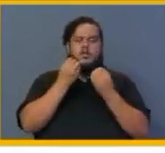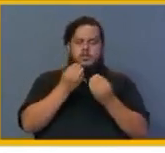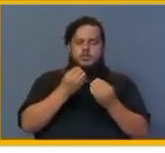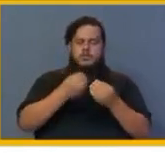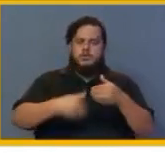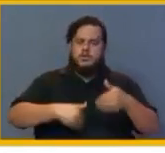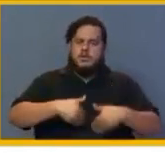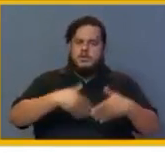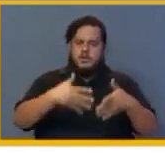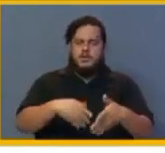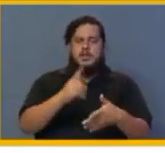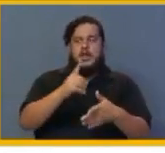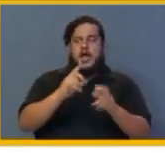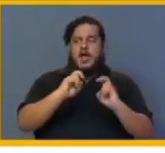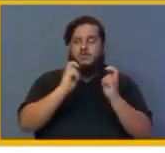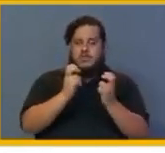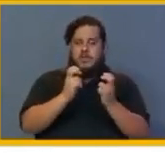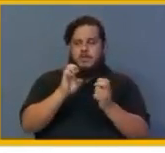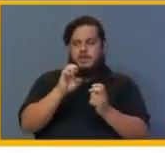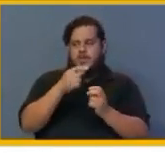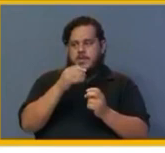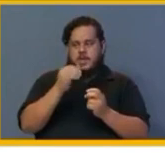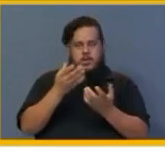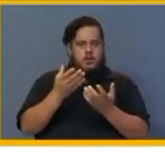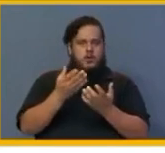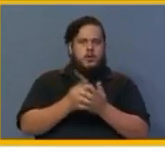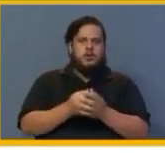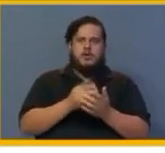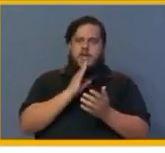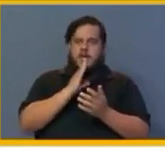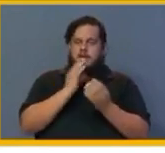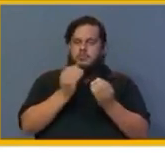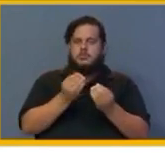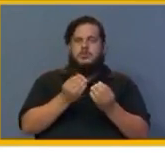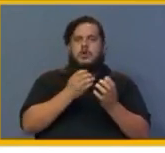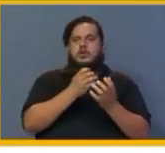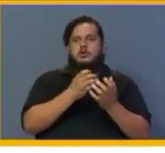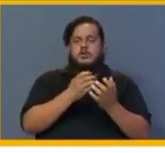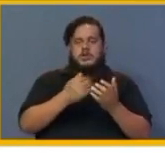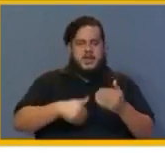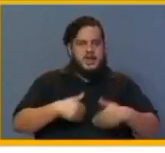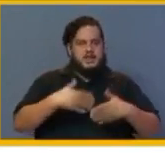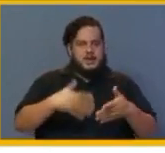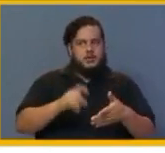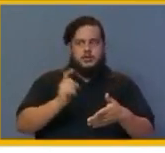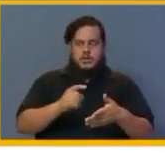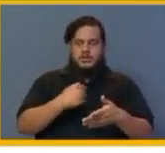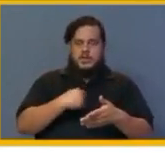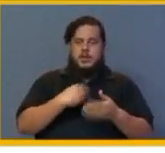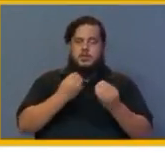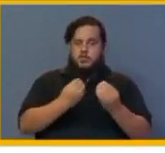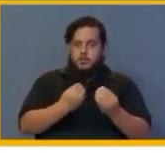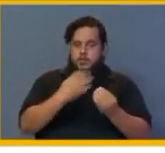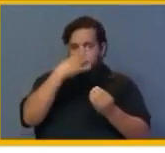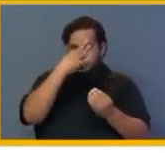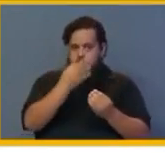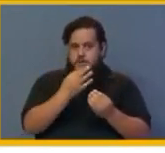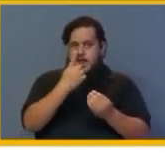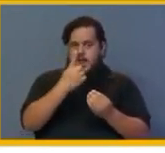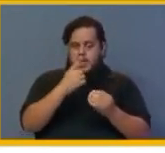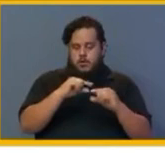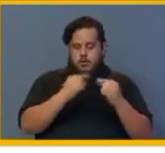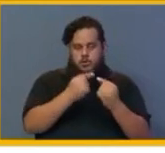de ego que aplica mucho. Entonces el técnico tiene que tener mucha credibilidad en un grupo para que sean aceptadas también sus